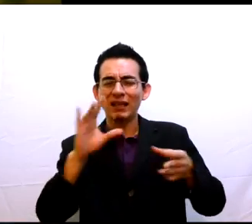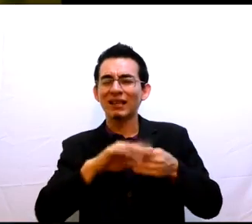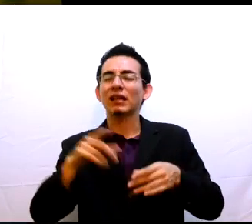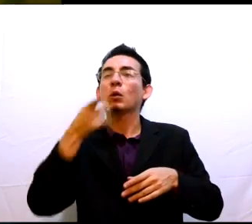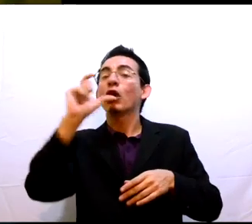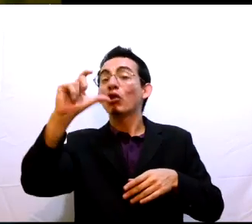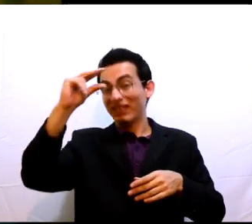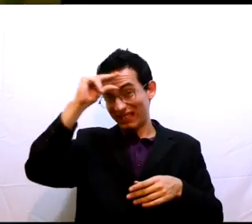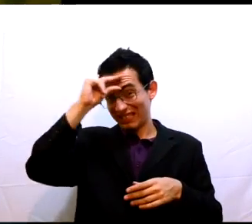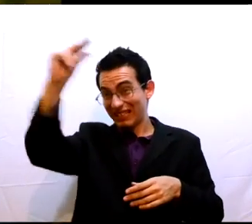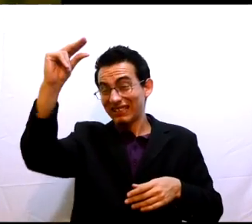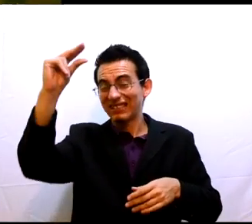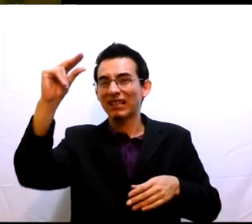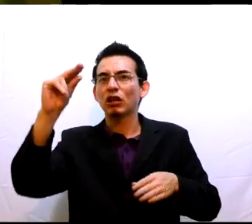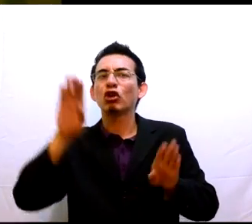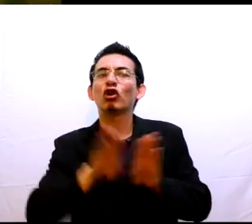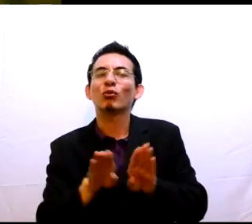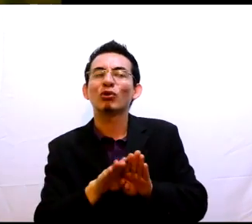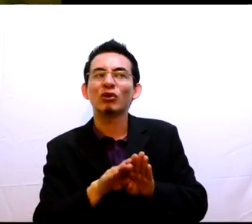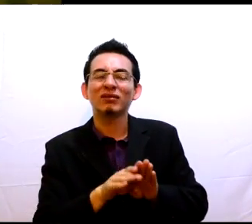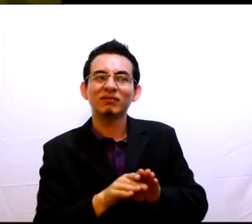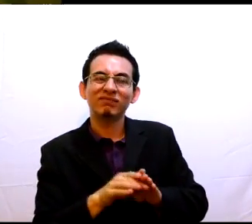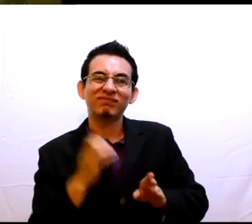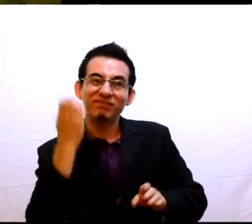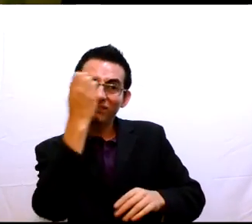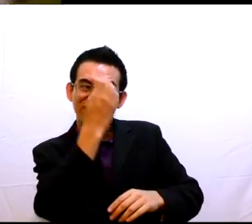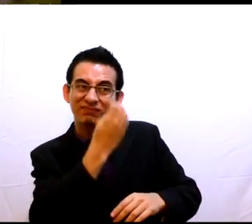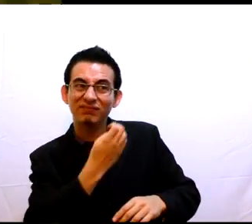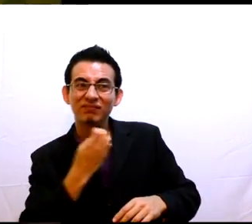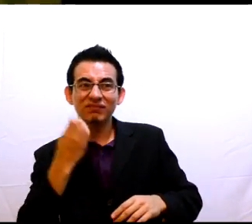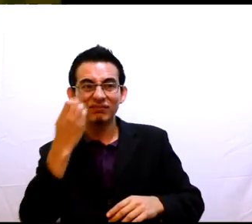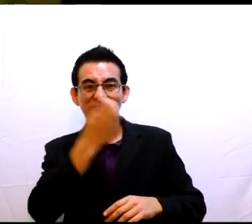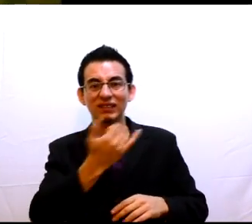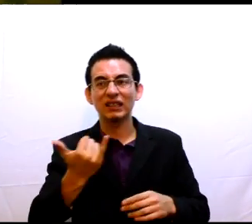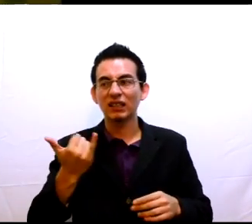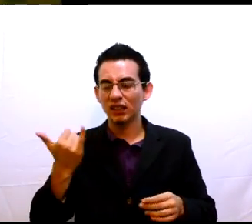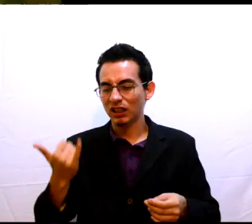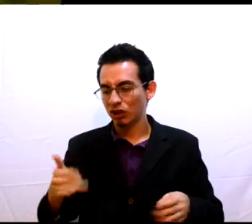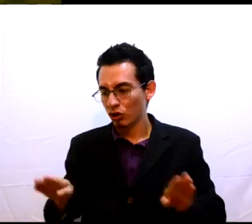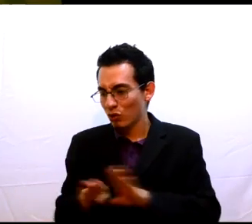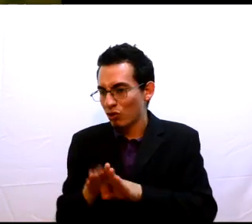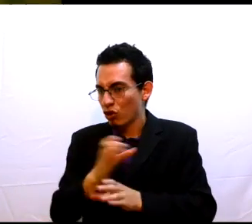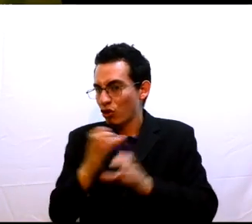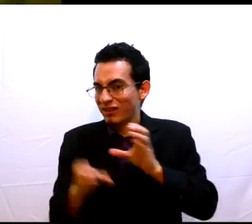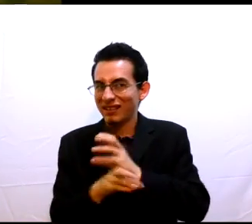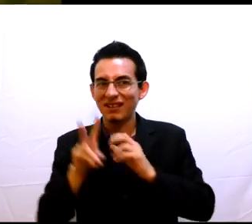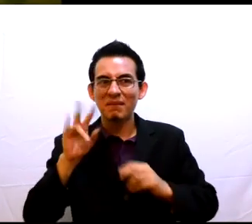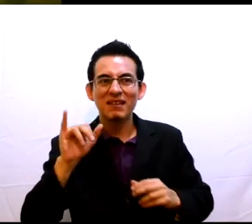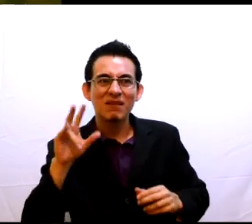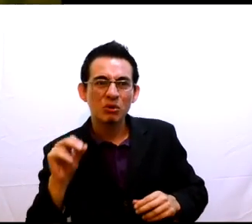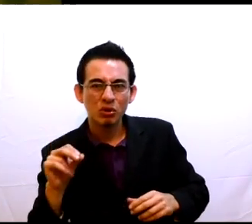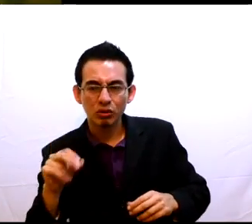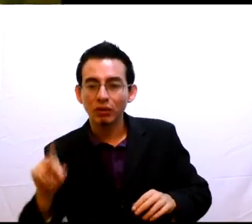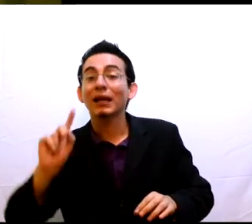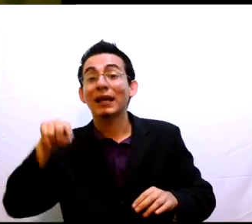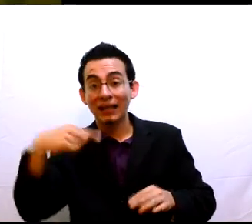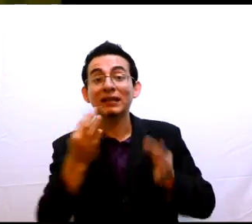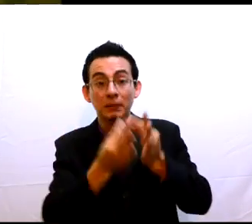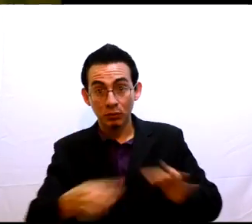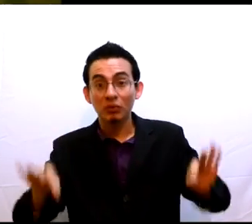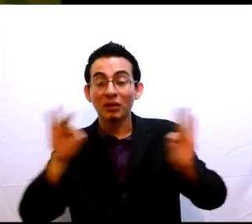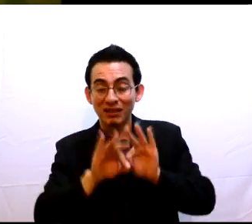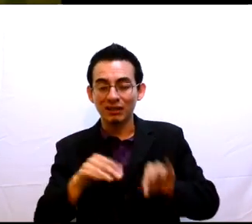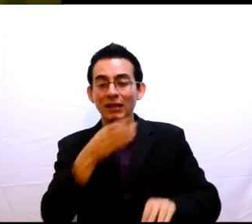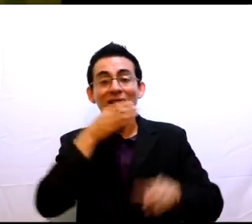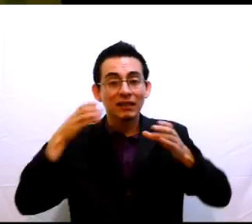prudencia y la sensatez son tres virtudes del carácter cristiano